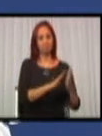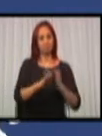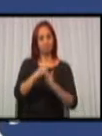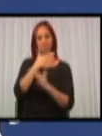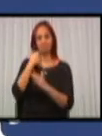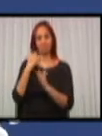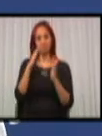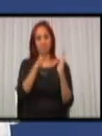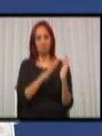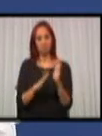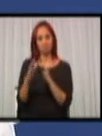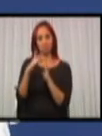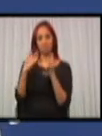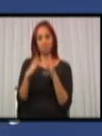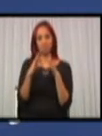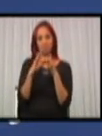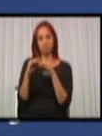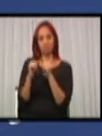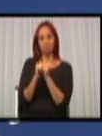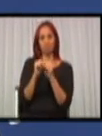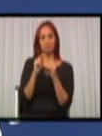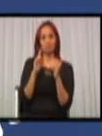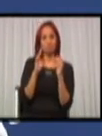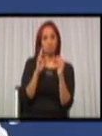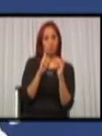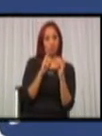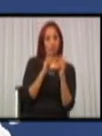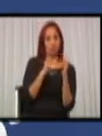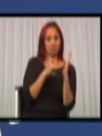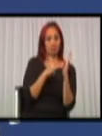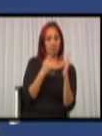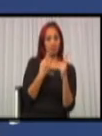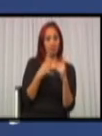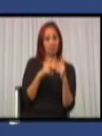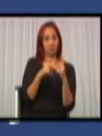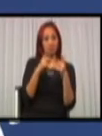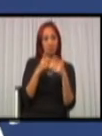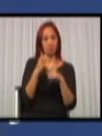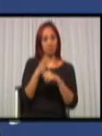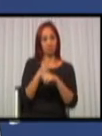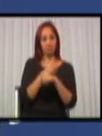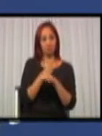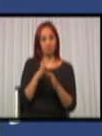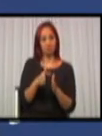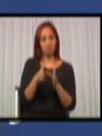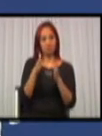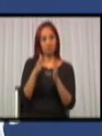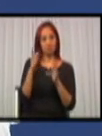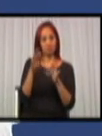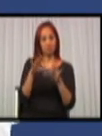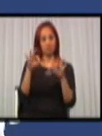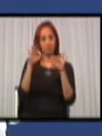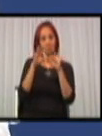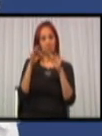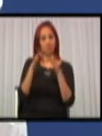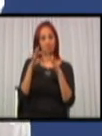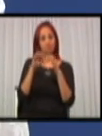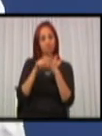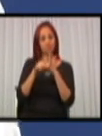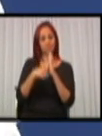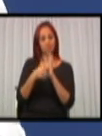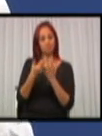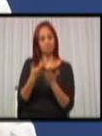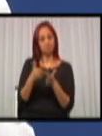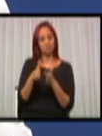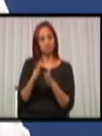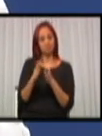mejor organización, ir de la mano con la unidad técnica para lograr la mejoría en los caminos. Importante, se le va a dar énfasis a